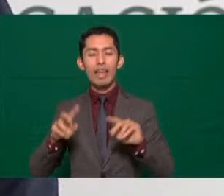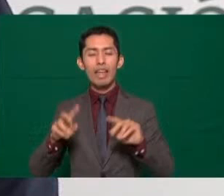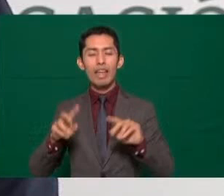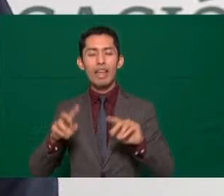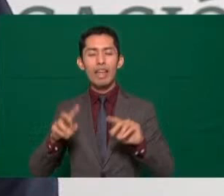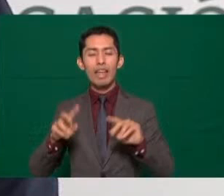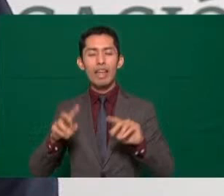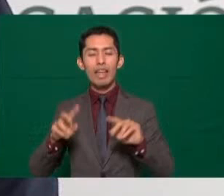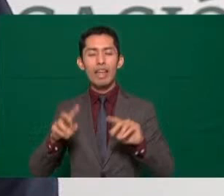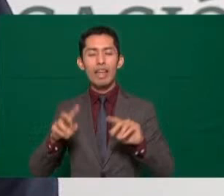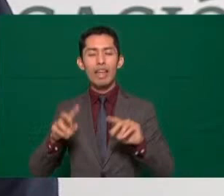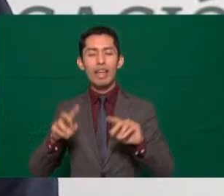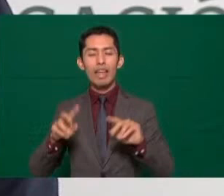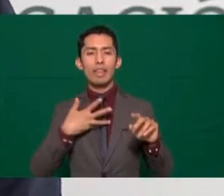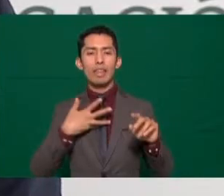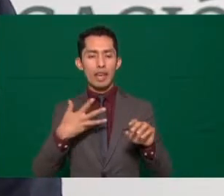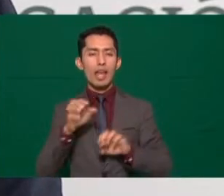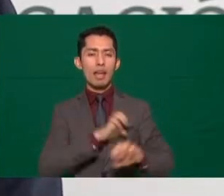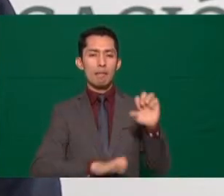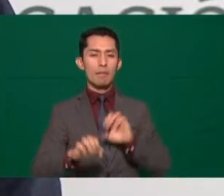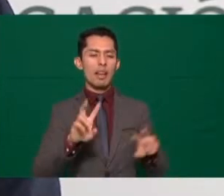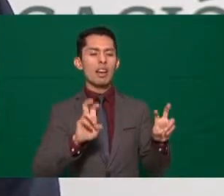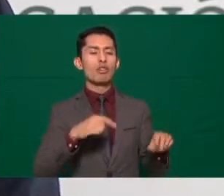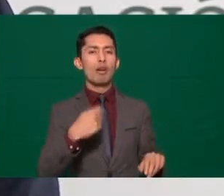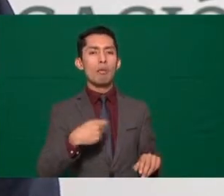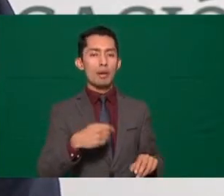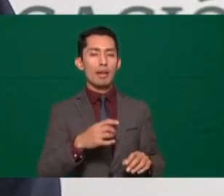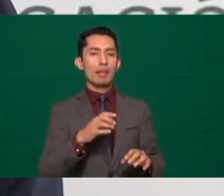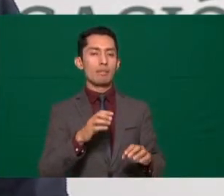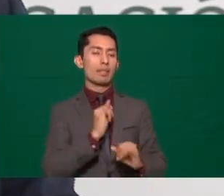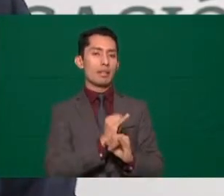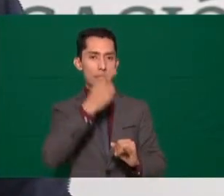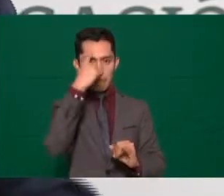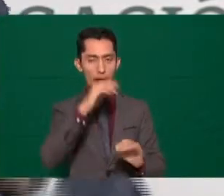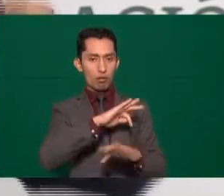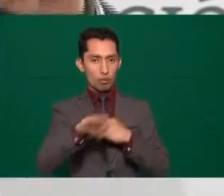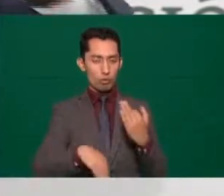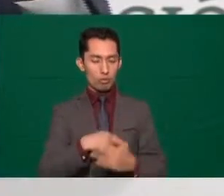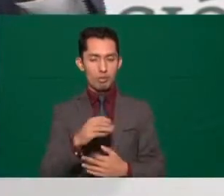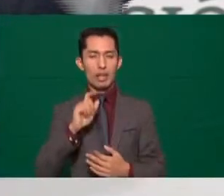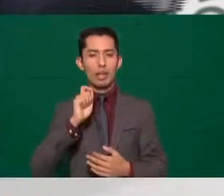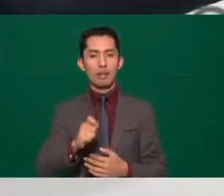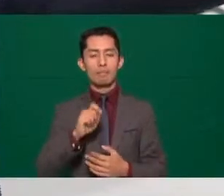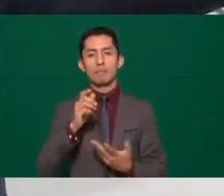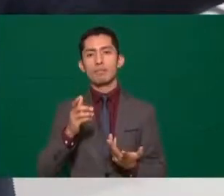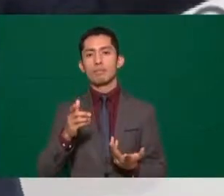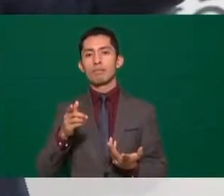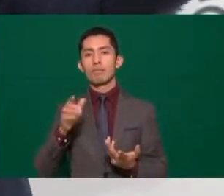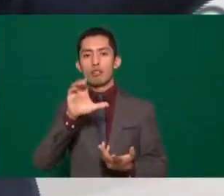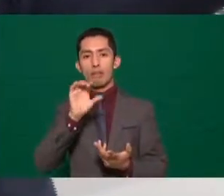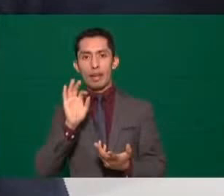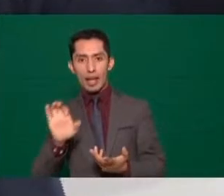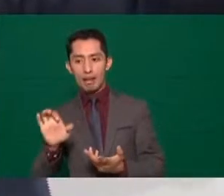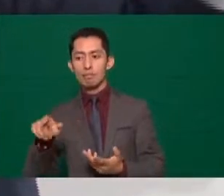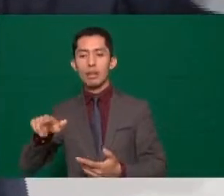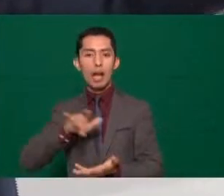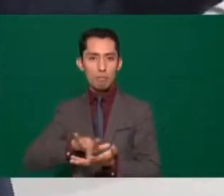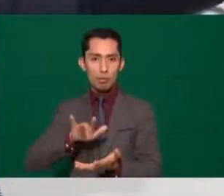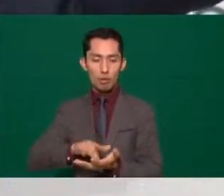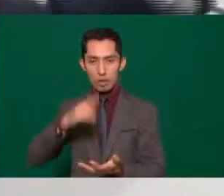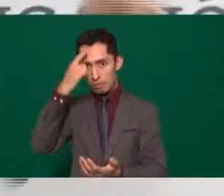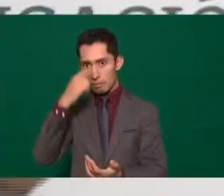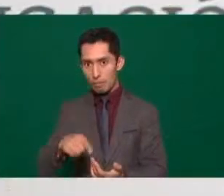De la Comisión Federal de Electricidad que va a utilizar las líneas